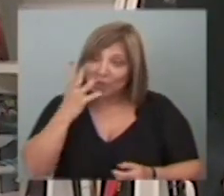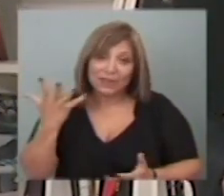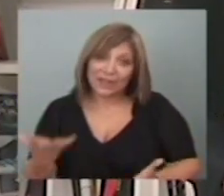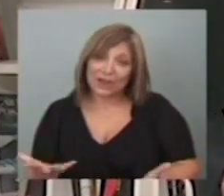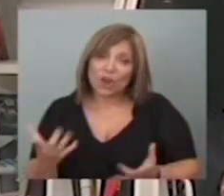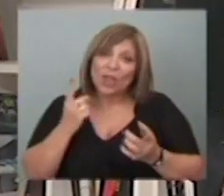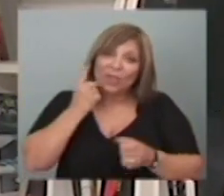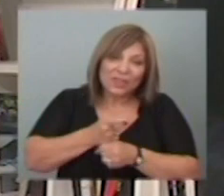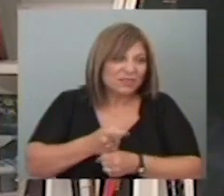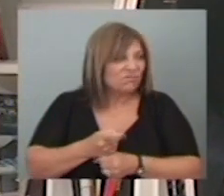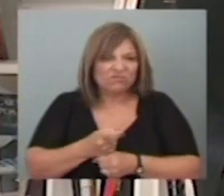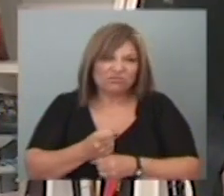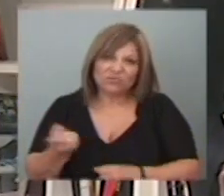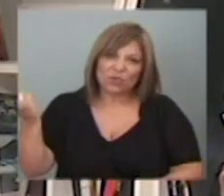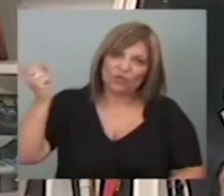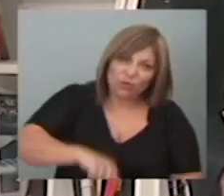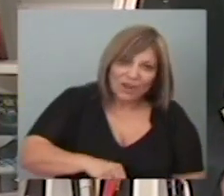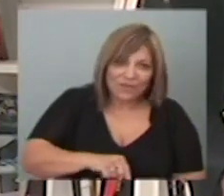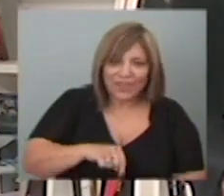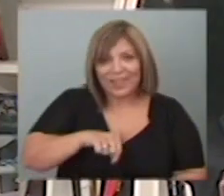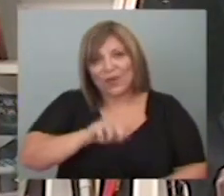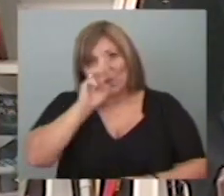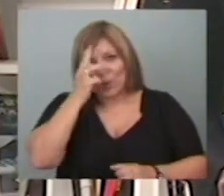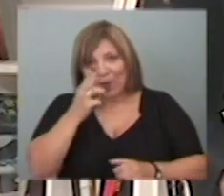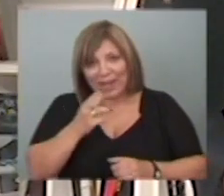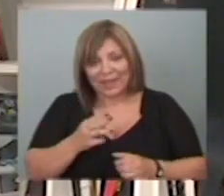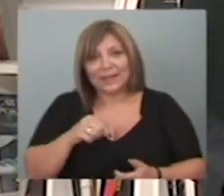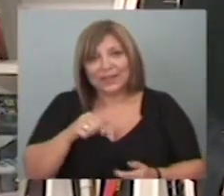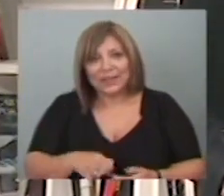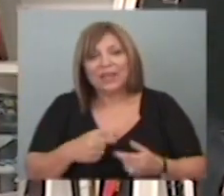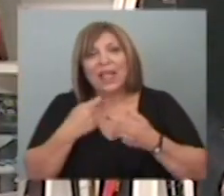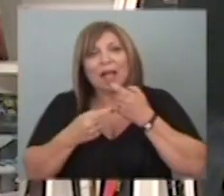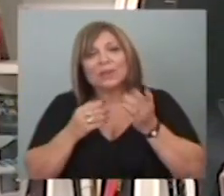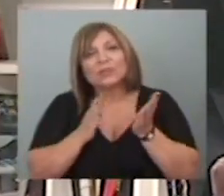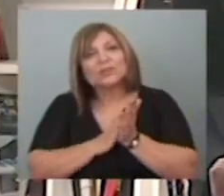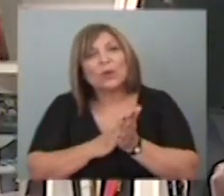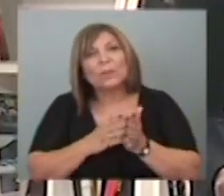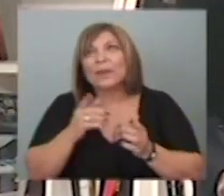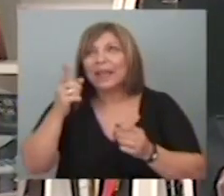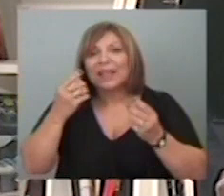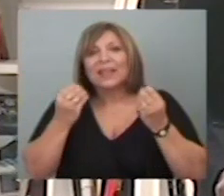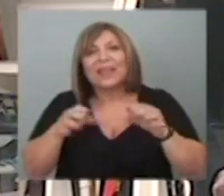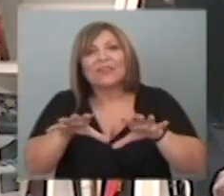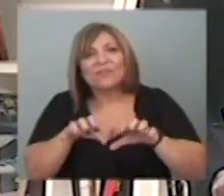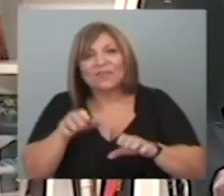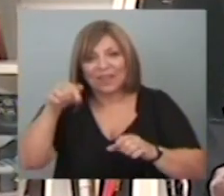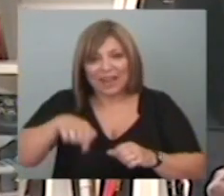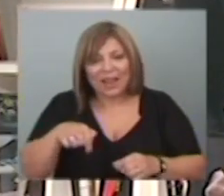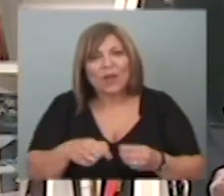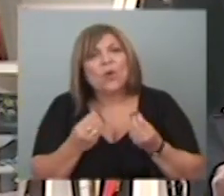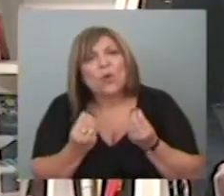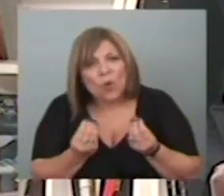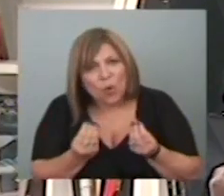vuelta, decidieron volver al paisito. Hoy vamos a hablar de los retornados. ¿Cómo es ese viaje de regreso?